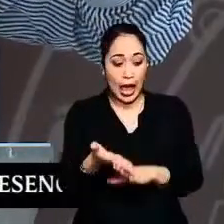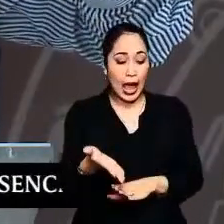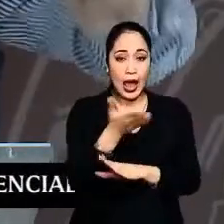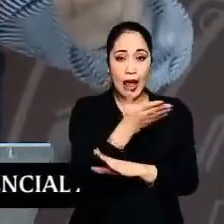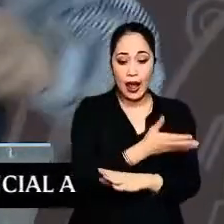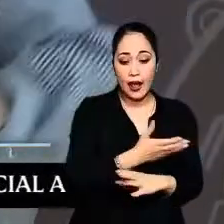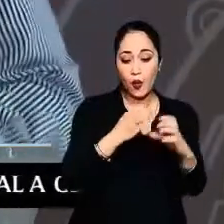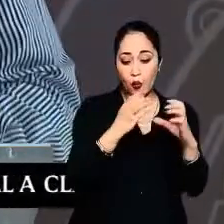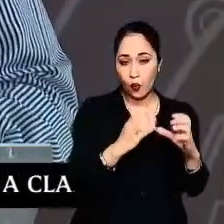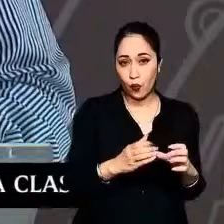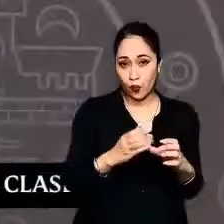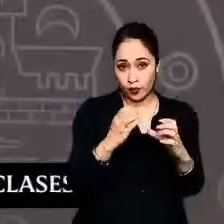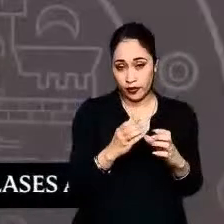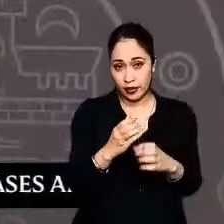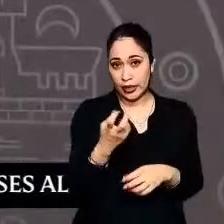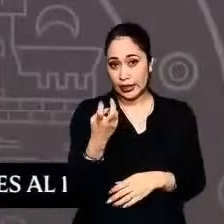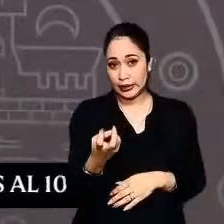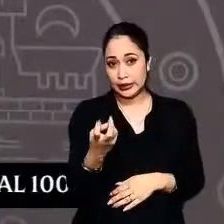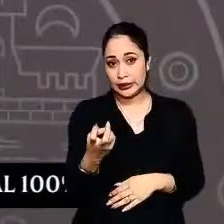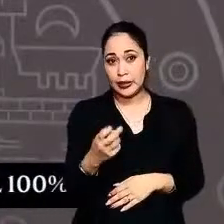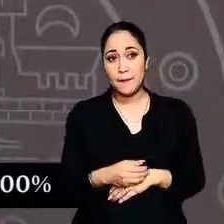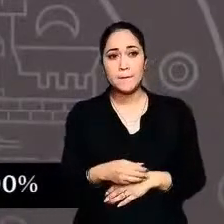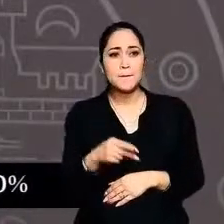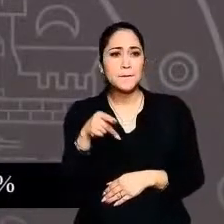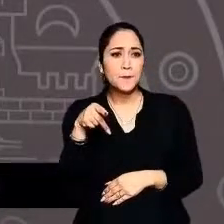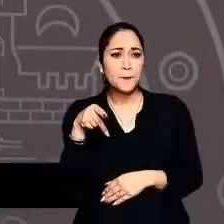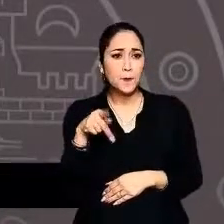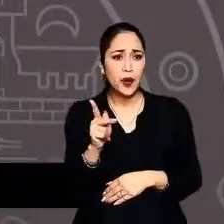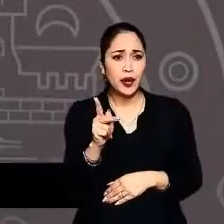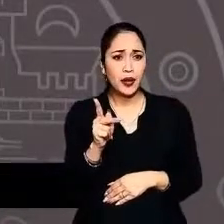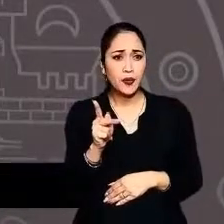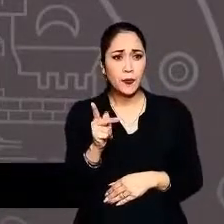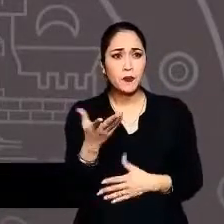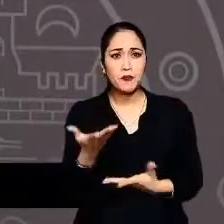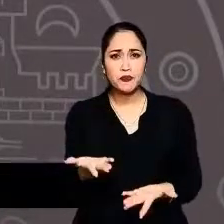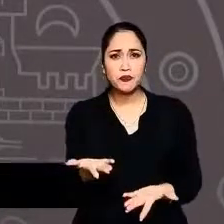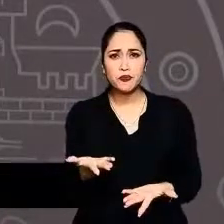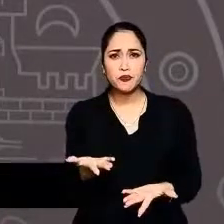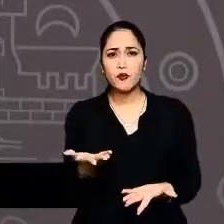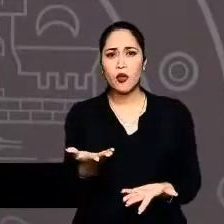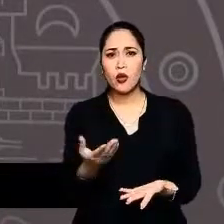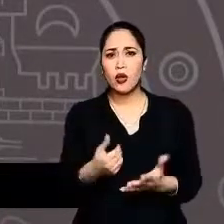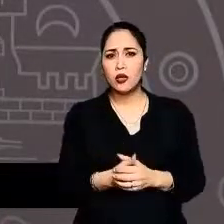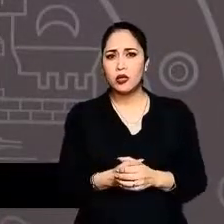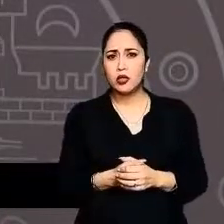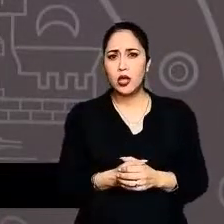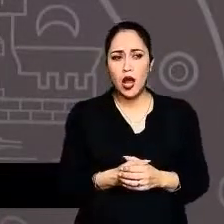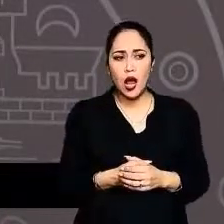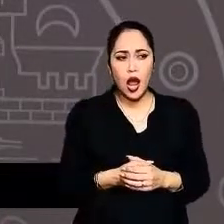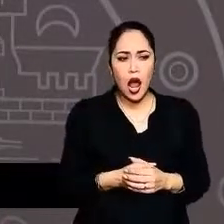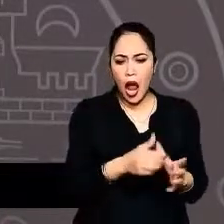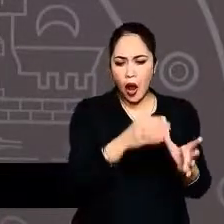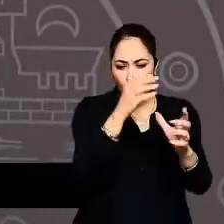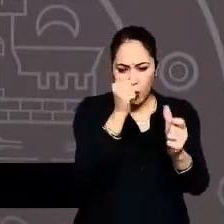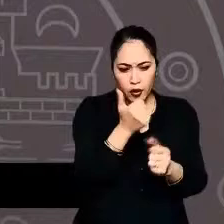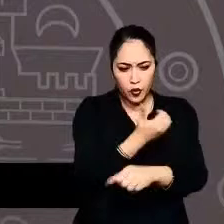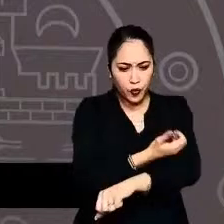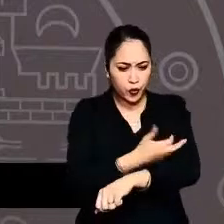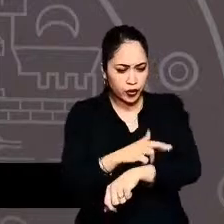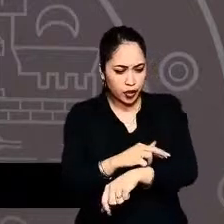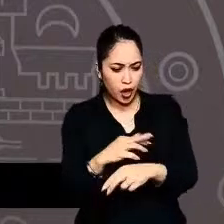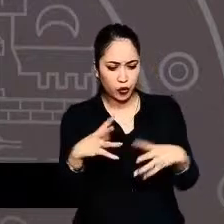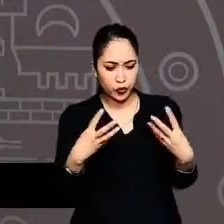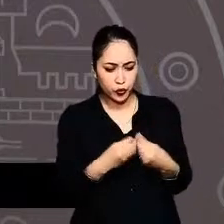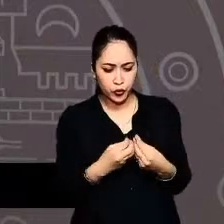tema capital. Pero vamos a combinar necesariamente el Estado no puede dejar